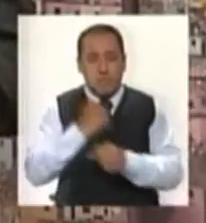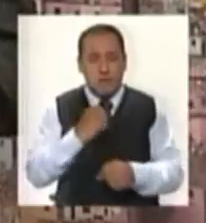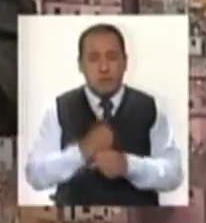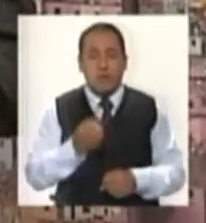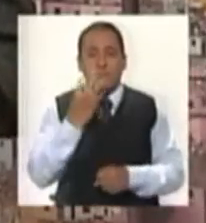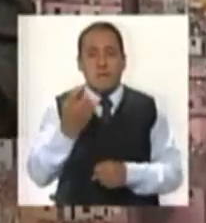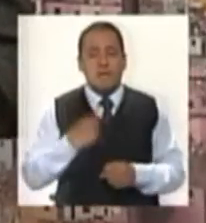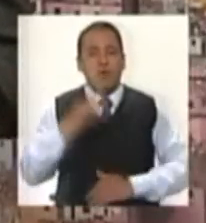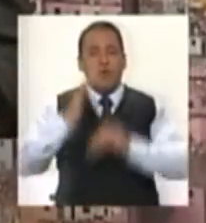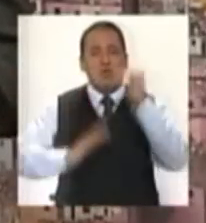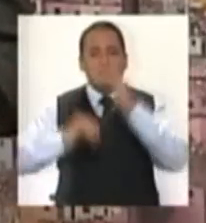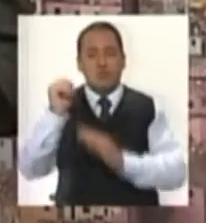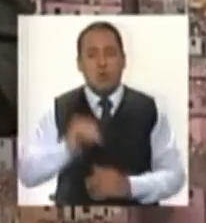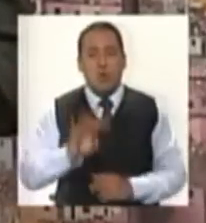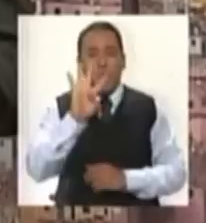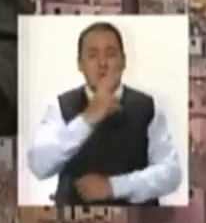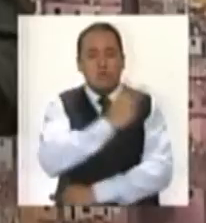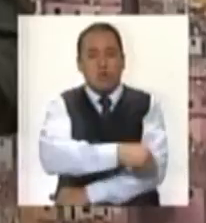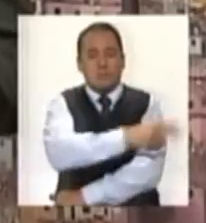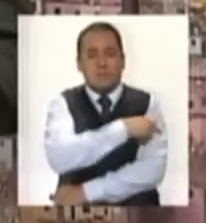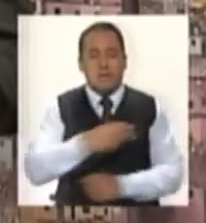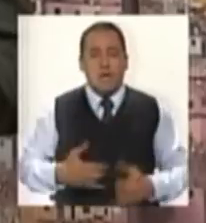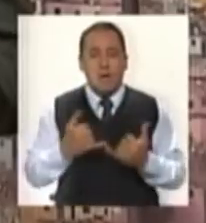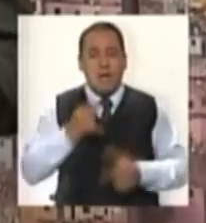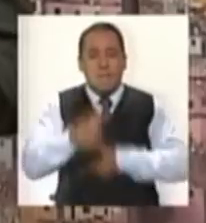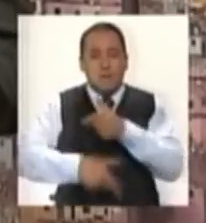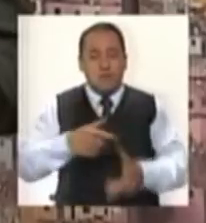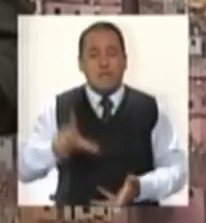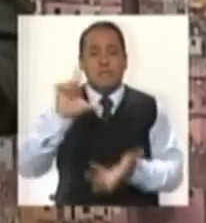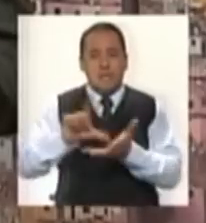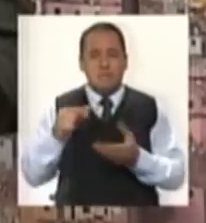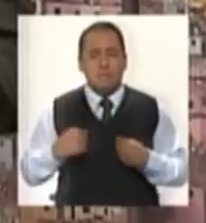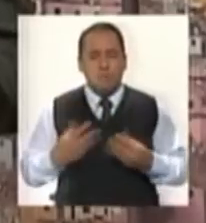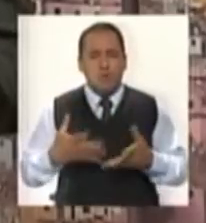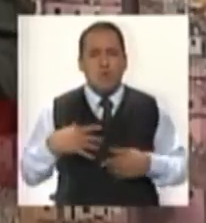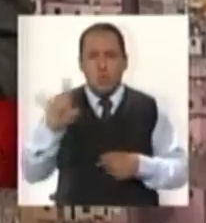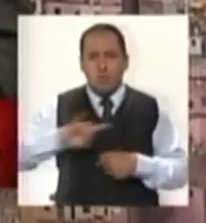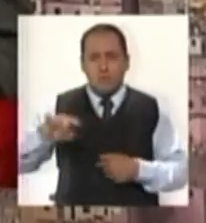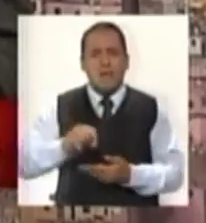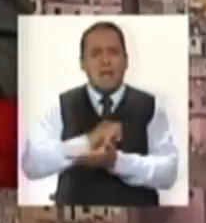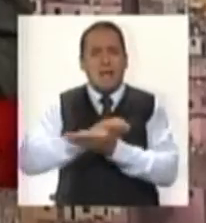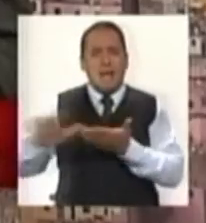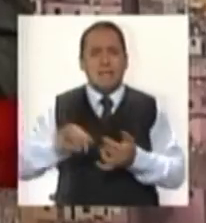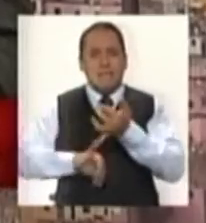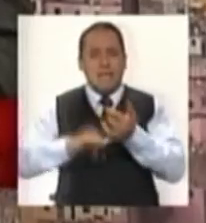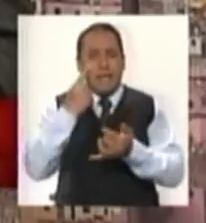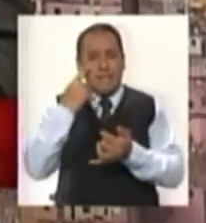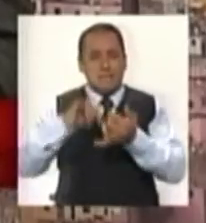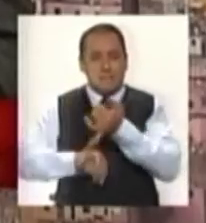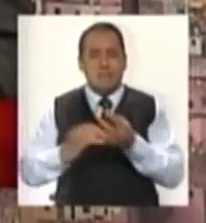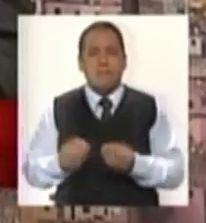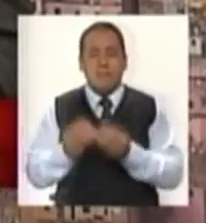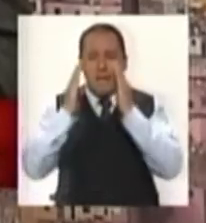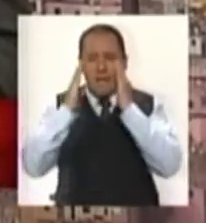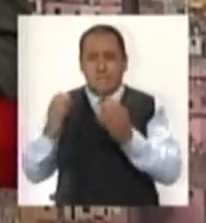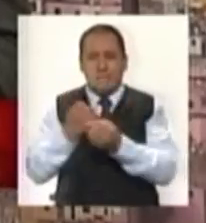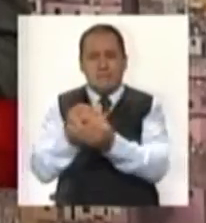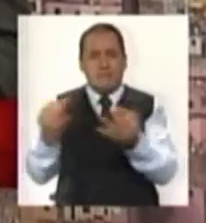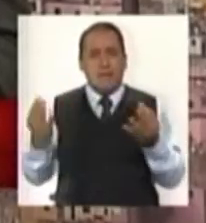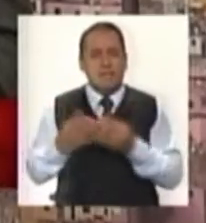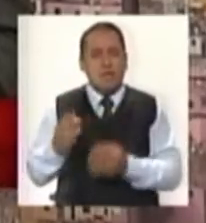superan al 1,000,000 de atenciones. Ahora los limeños más pobres pueden usar gratis el seguro integral de salud para atenderse en los hospitales de